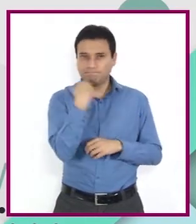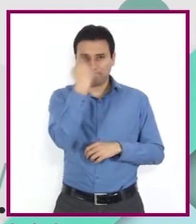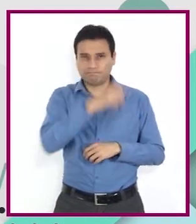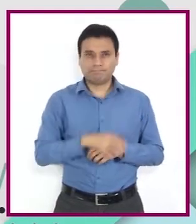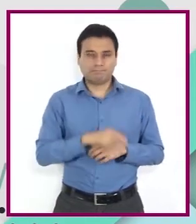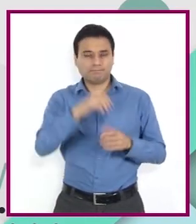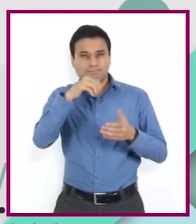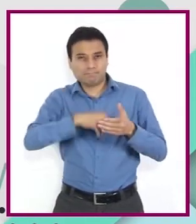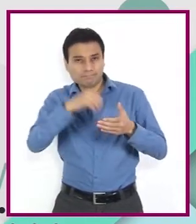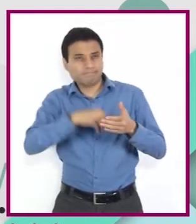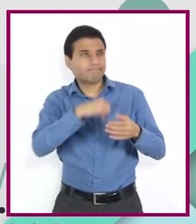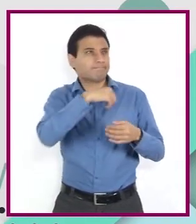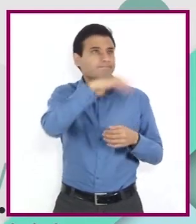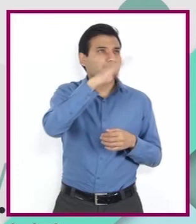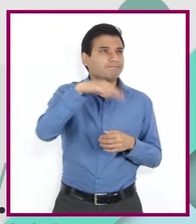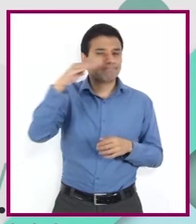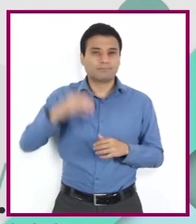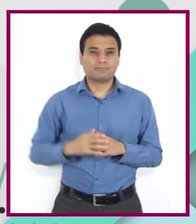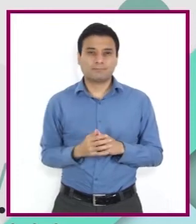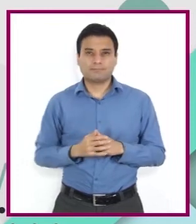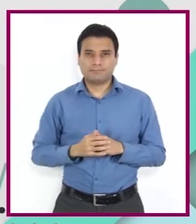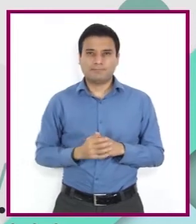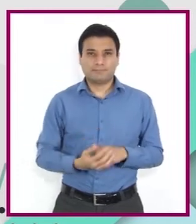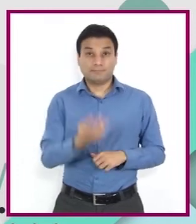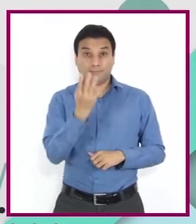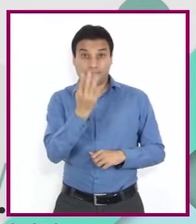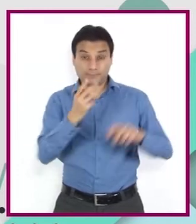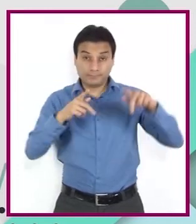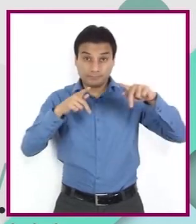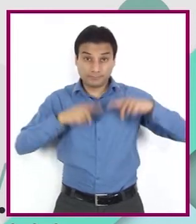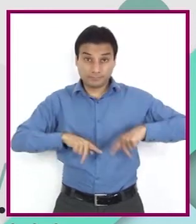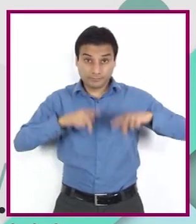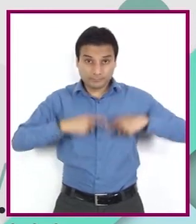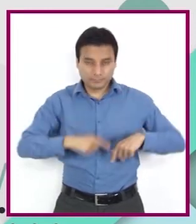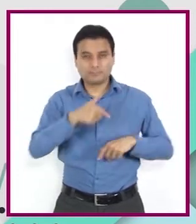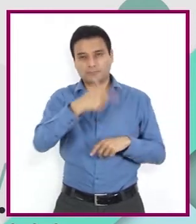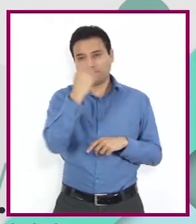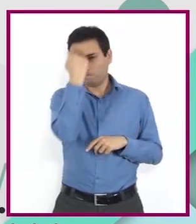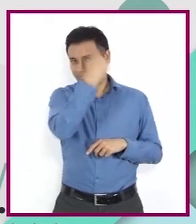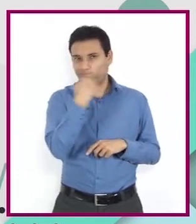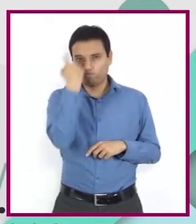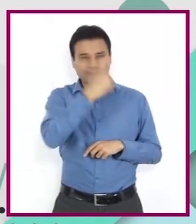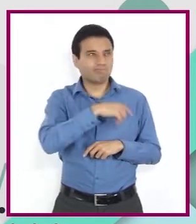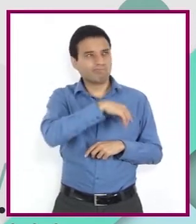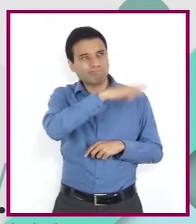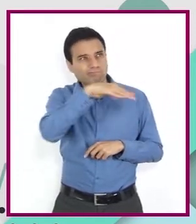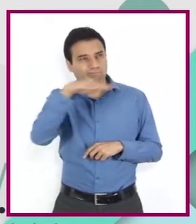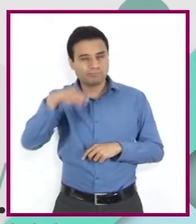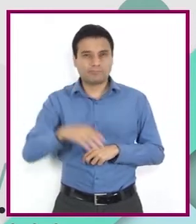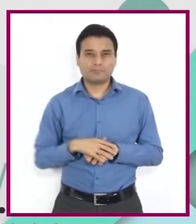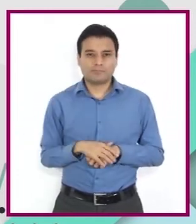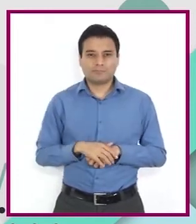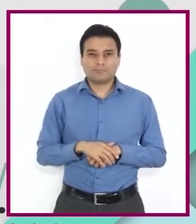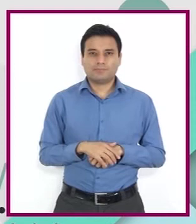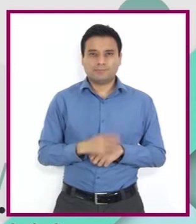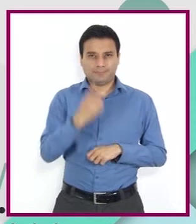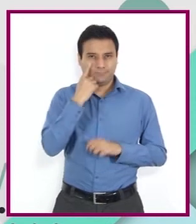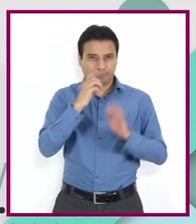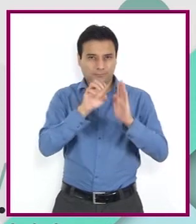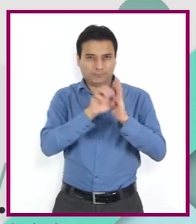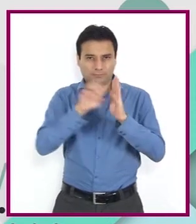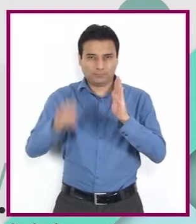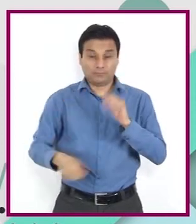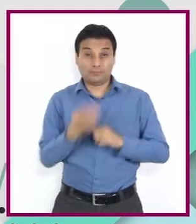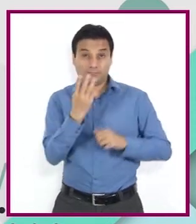el muro 3 y X número de personas respectivamente. La relación 3 personas tardan